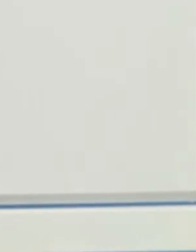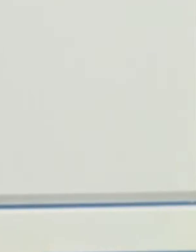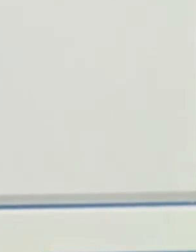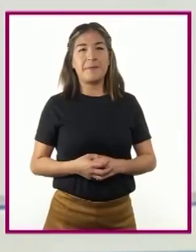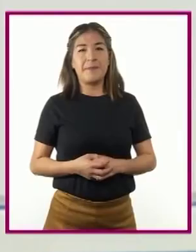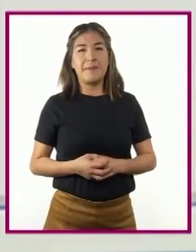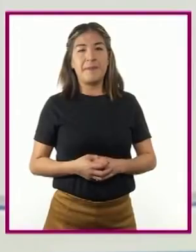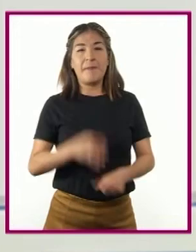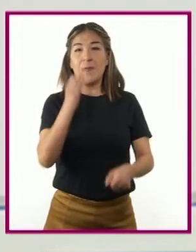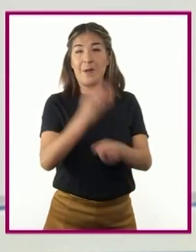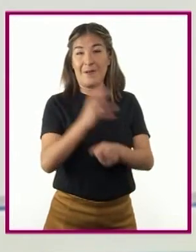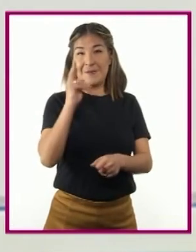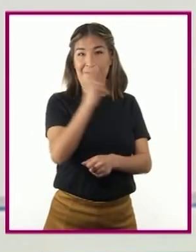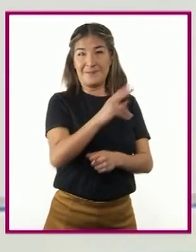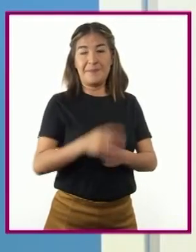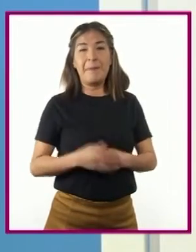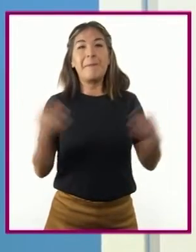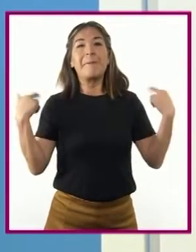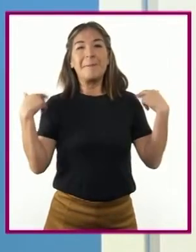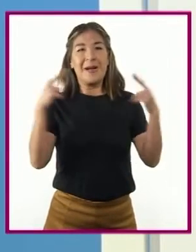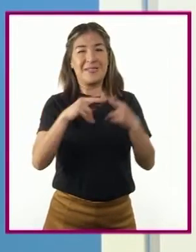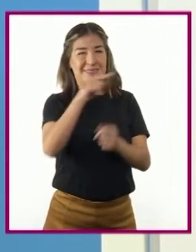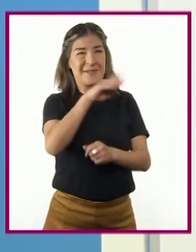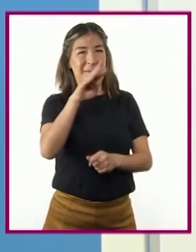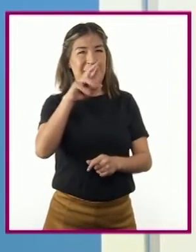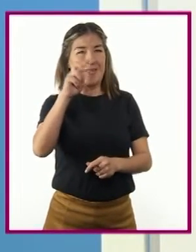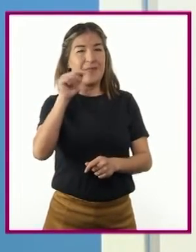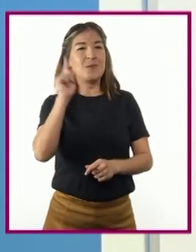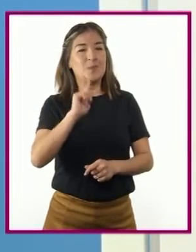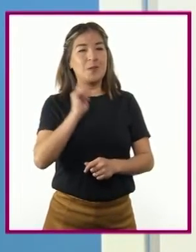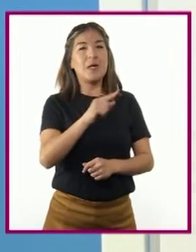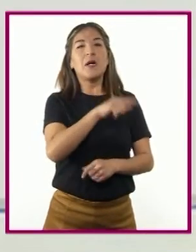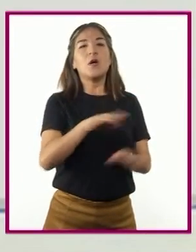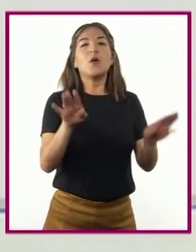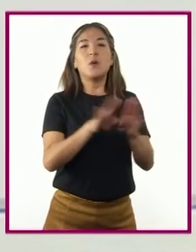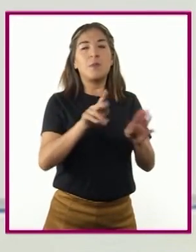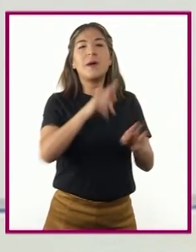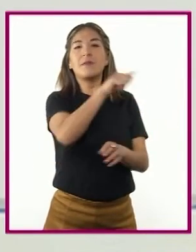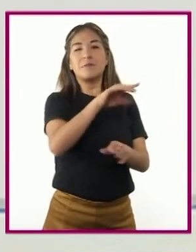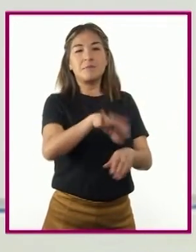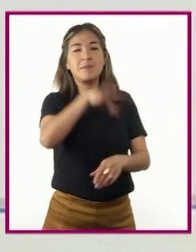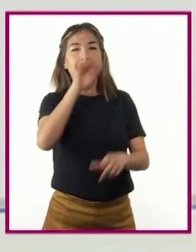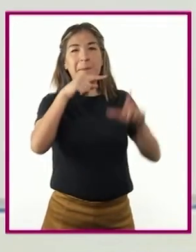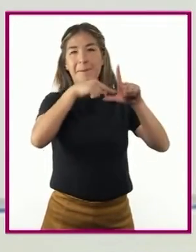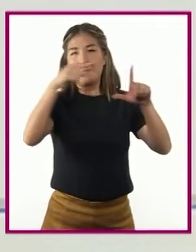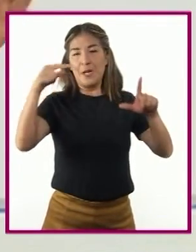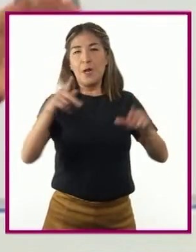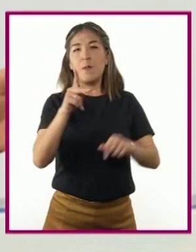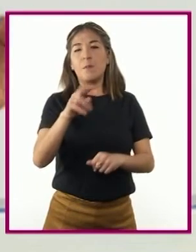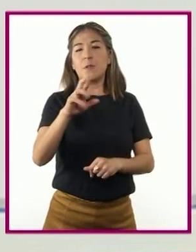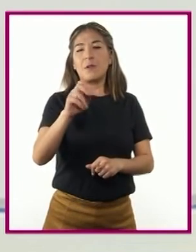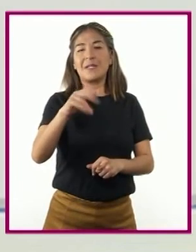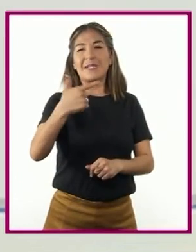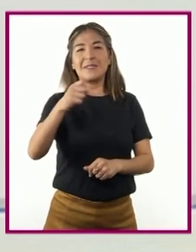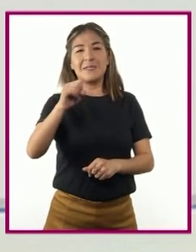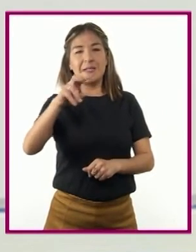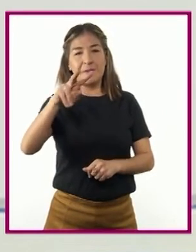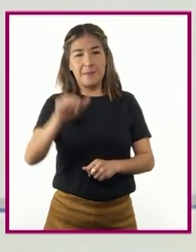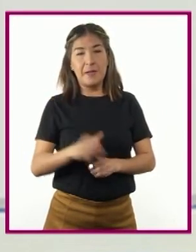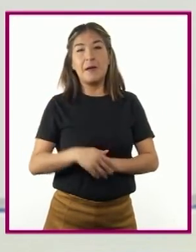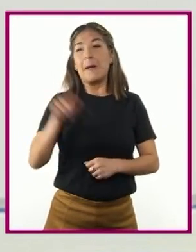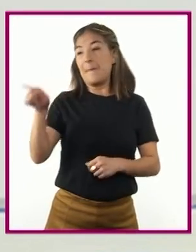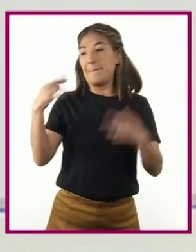Como pudieron ver, la maestra Brenda eligió la información correspondiente a la pirámide progresiva. La maestra